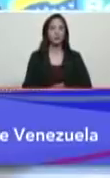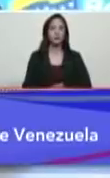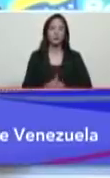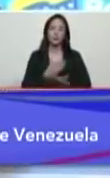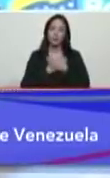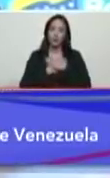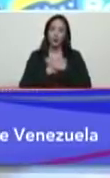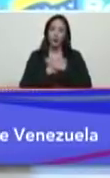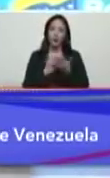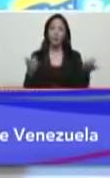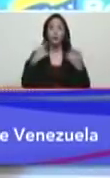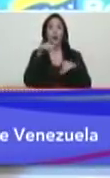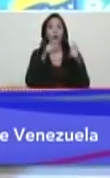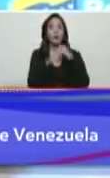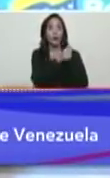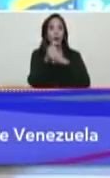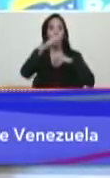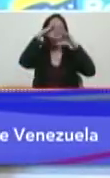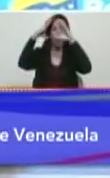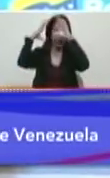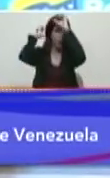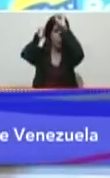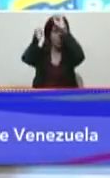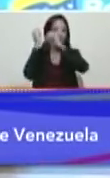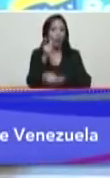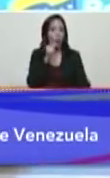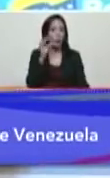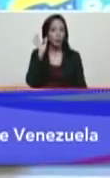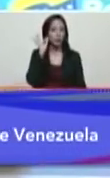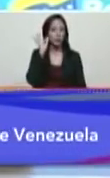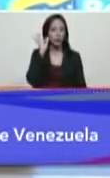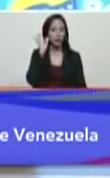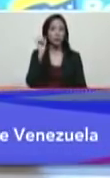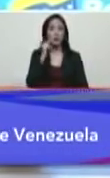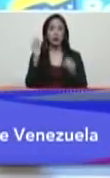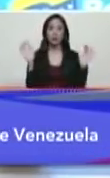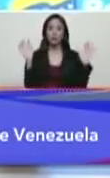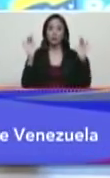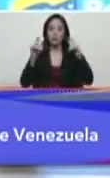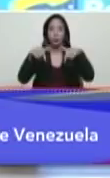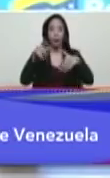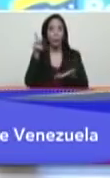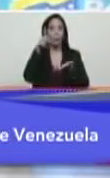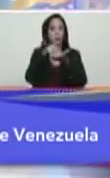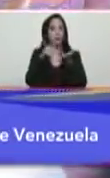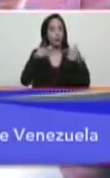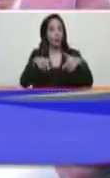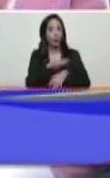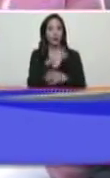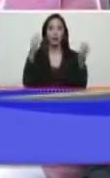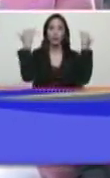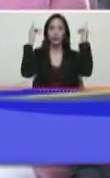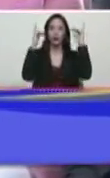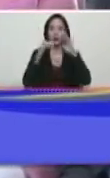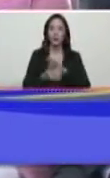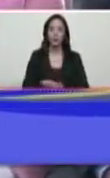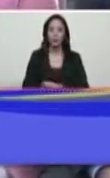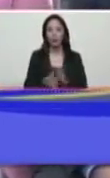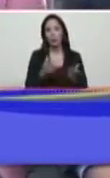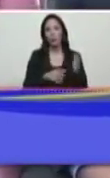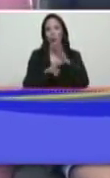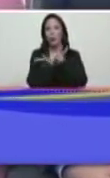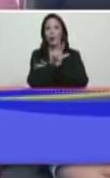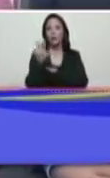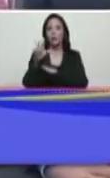afectuoso a todos los embajadores que han estado y están presentes. Más de